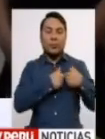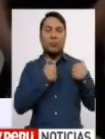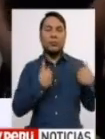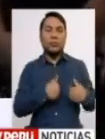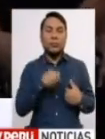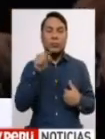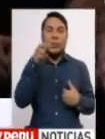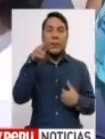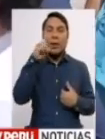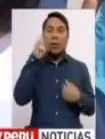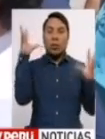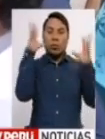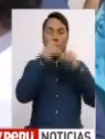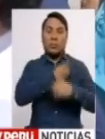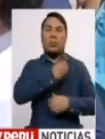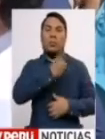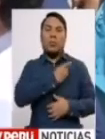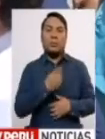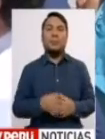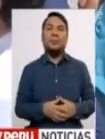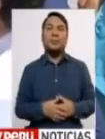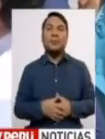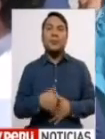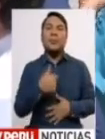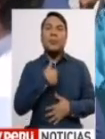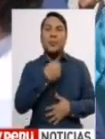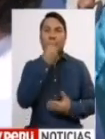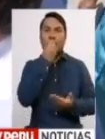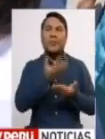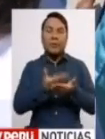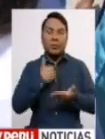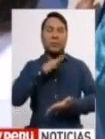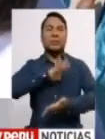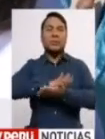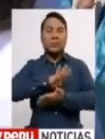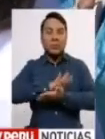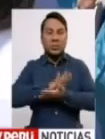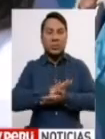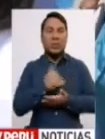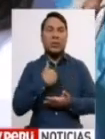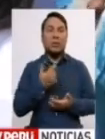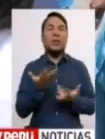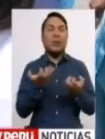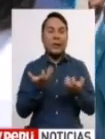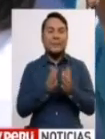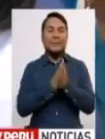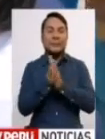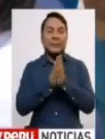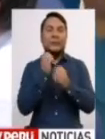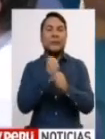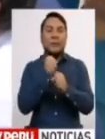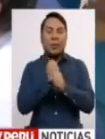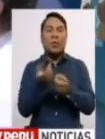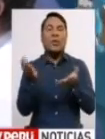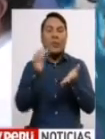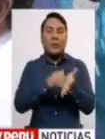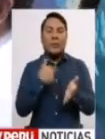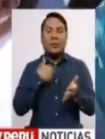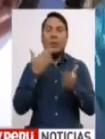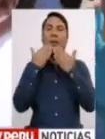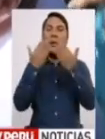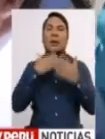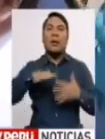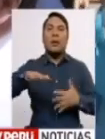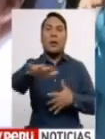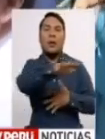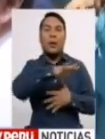el último miércoles. Estoy bastante tranquilo, estoy renovado, con más ganas de trabajar y quiero agradecerles a todos, absolutamente a